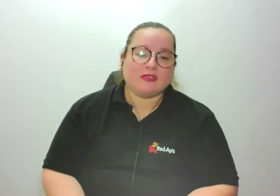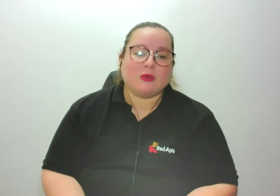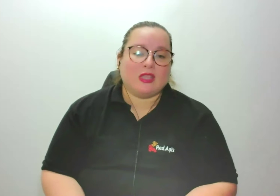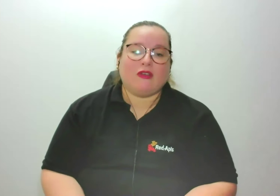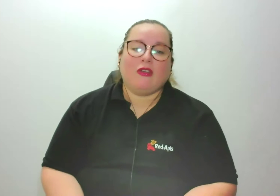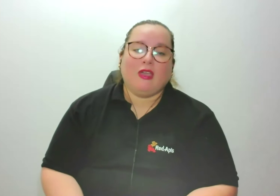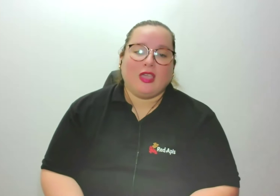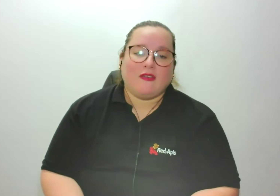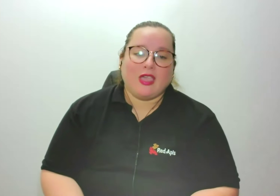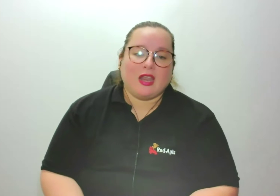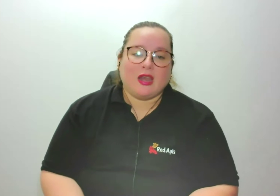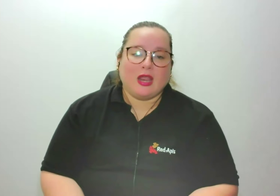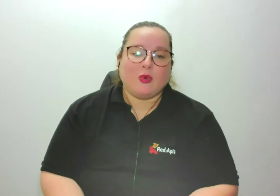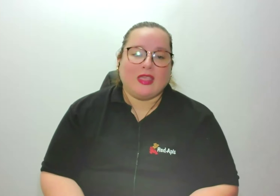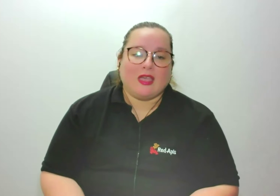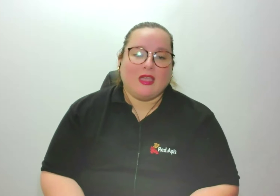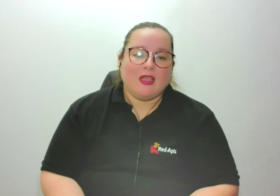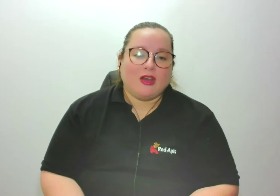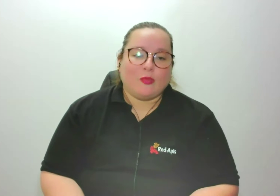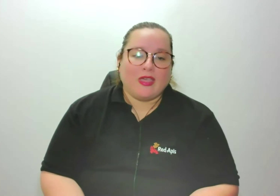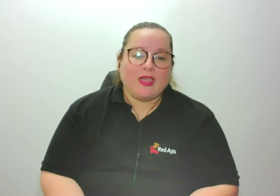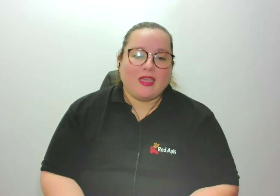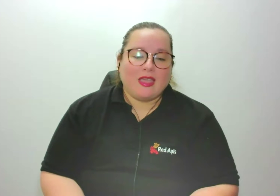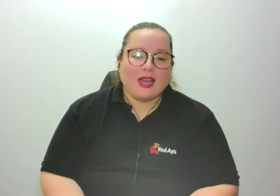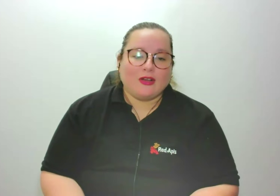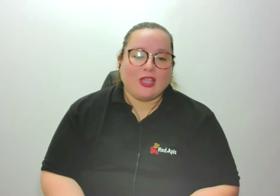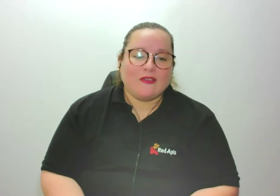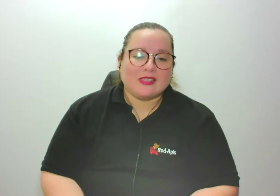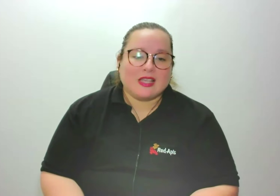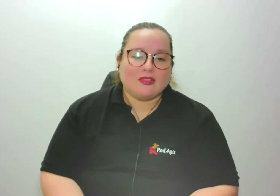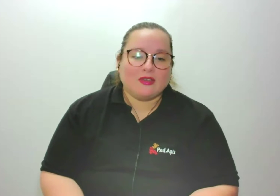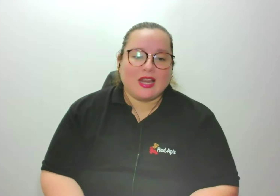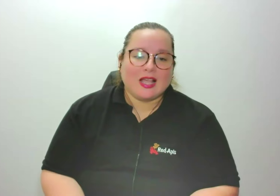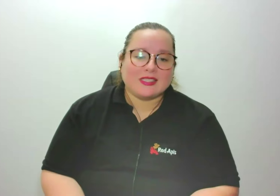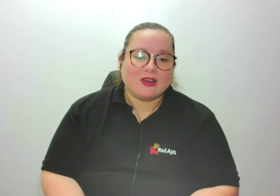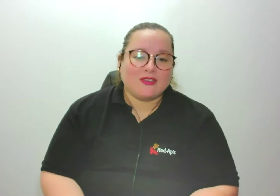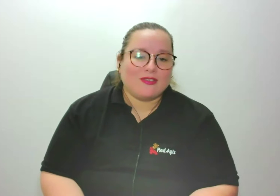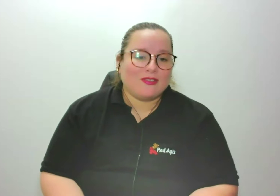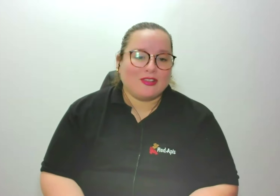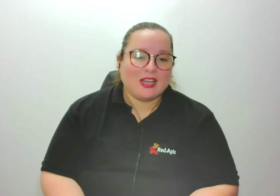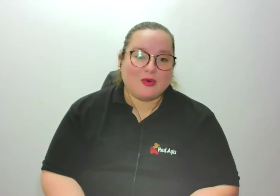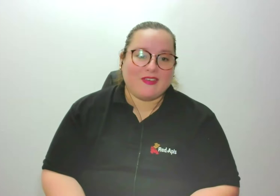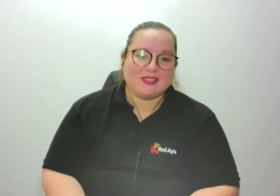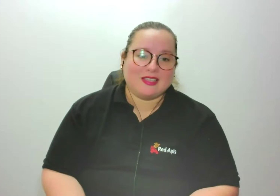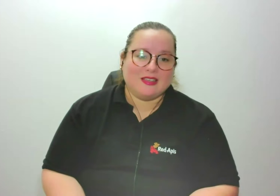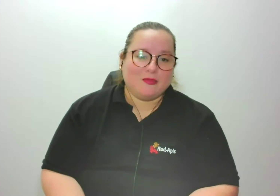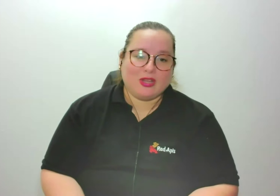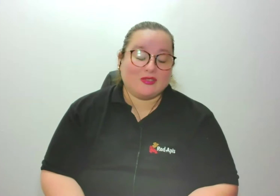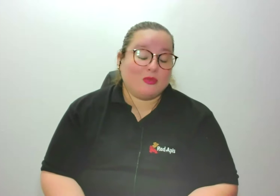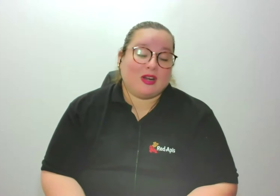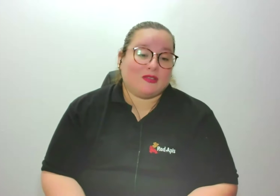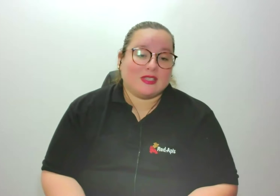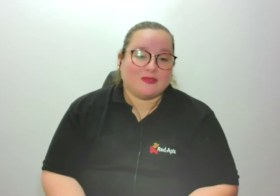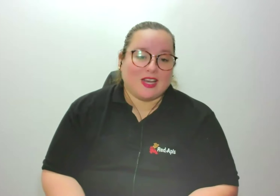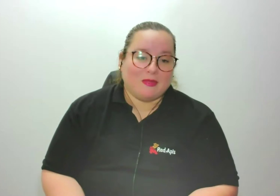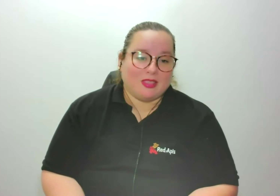sea algo consecutivo, que vayan en unidad. No puede ir el colegio avanzando y en la casa no tener un avance, porque eso es